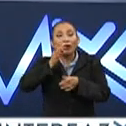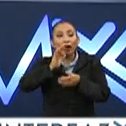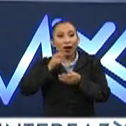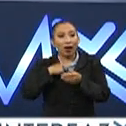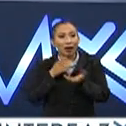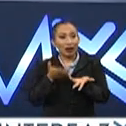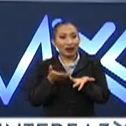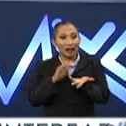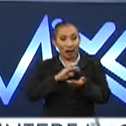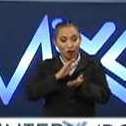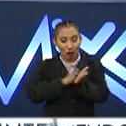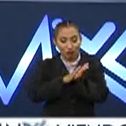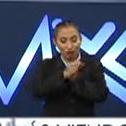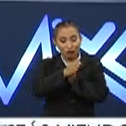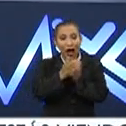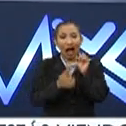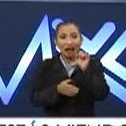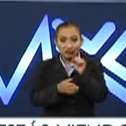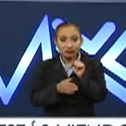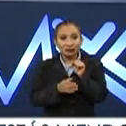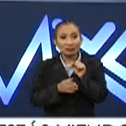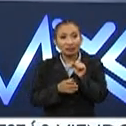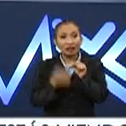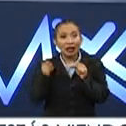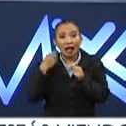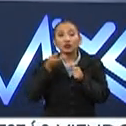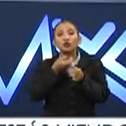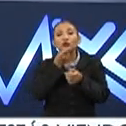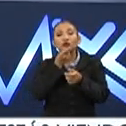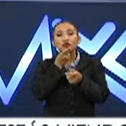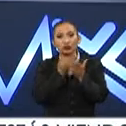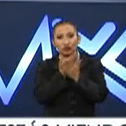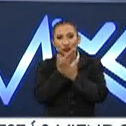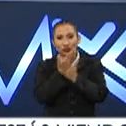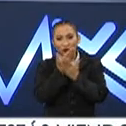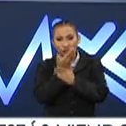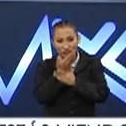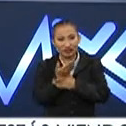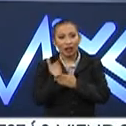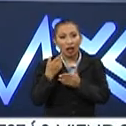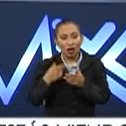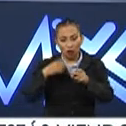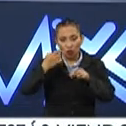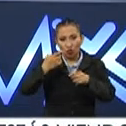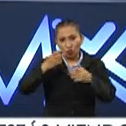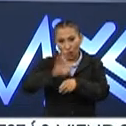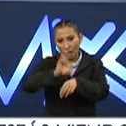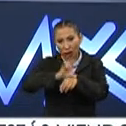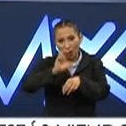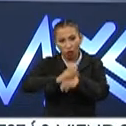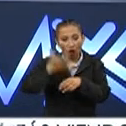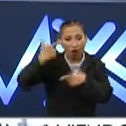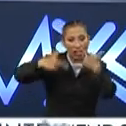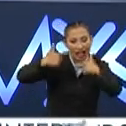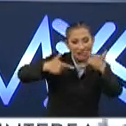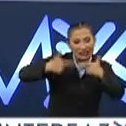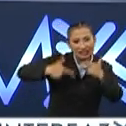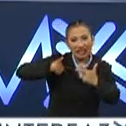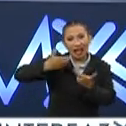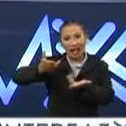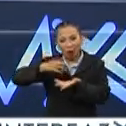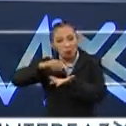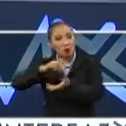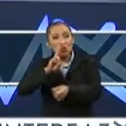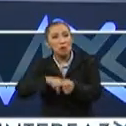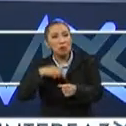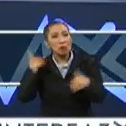enrollando una tortilla y está comiendo, ¿no? Es un desayuno, están comiendo huevos revueltos, ahí está el azúcar, está la leche, y es como muy, muy